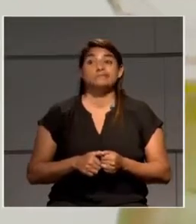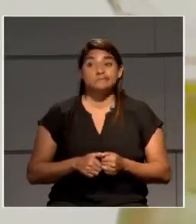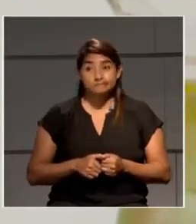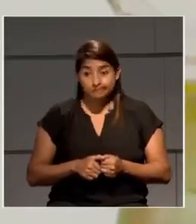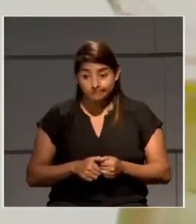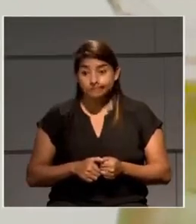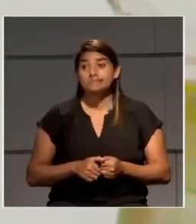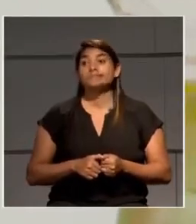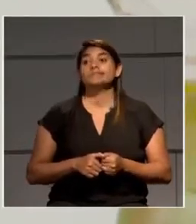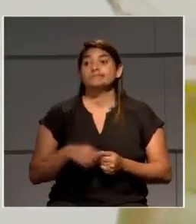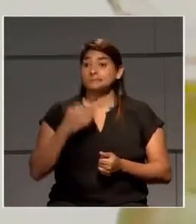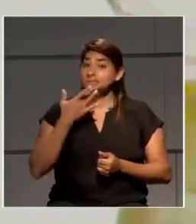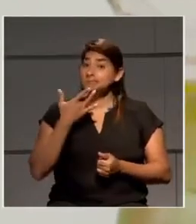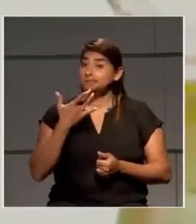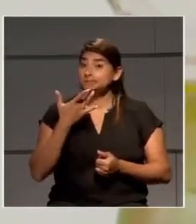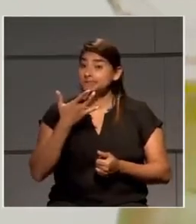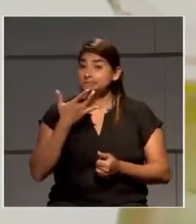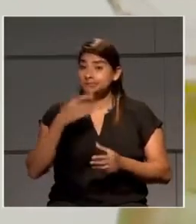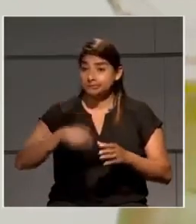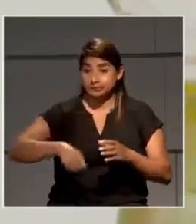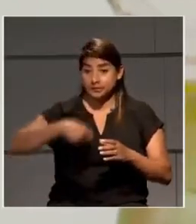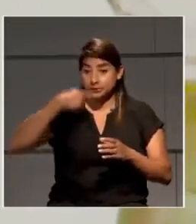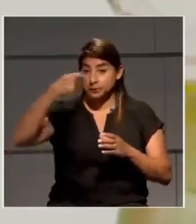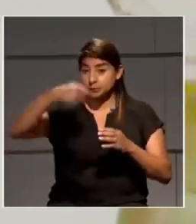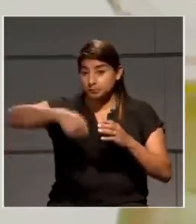¡Qué rico!